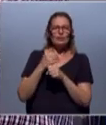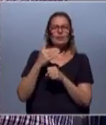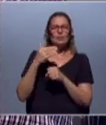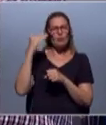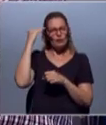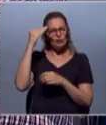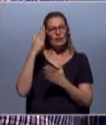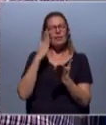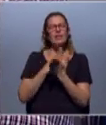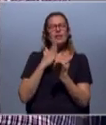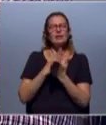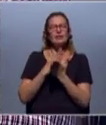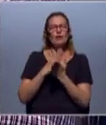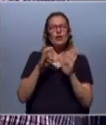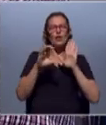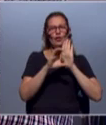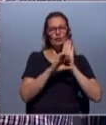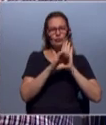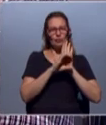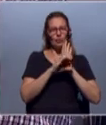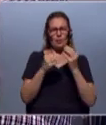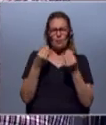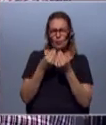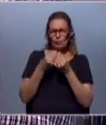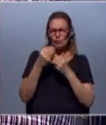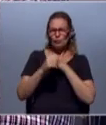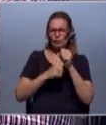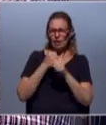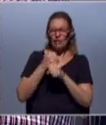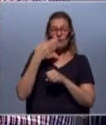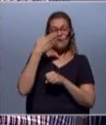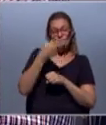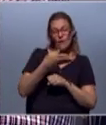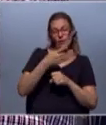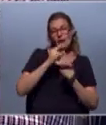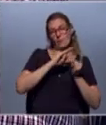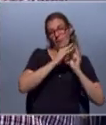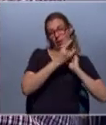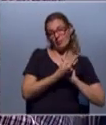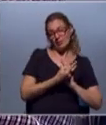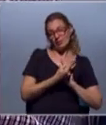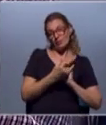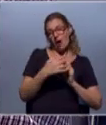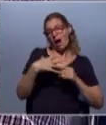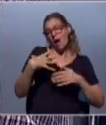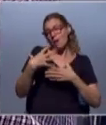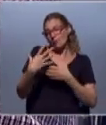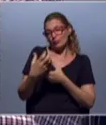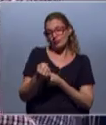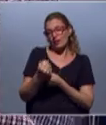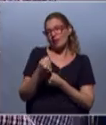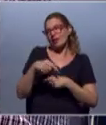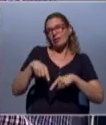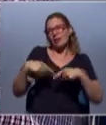en esa actividad como desde hace muchos años concurrió al parlamento aportar digamos en